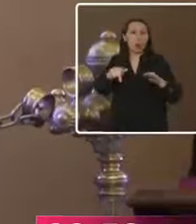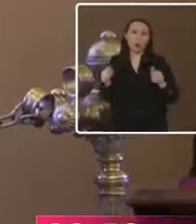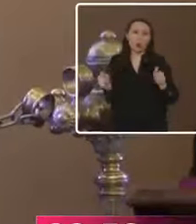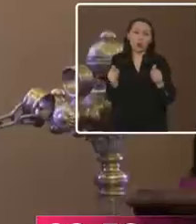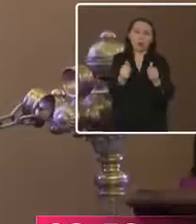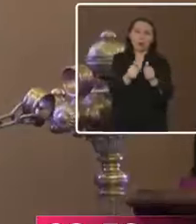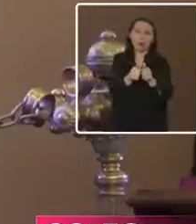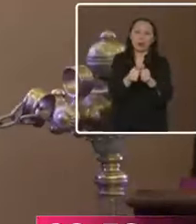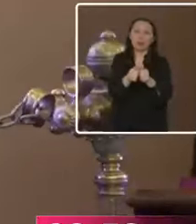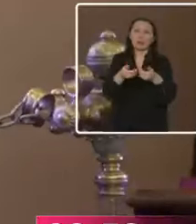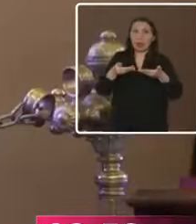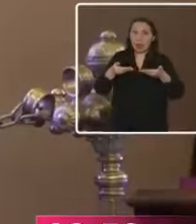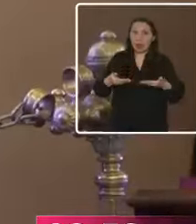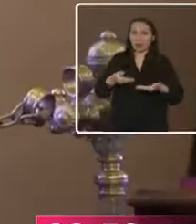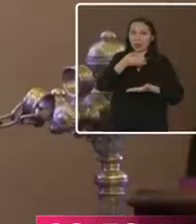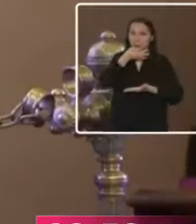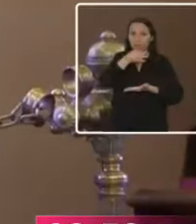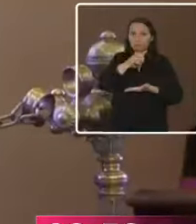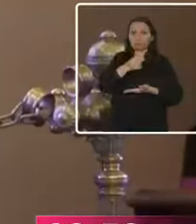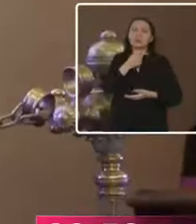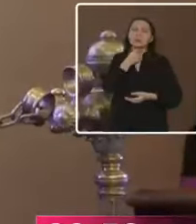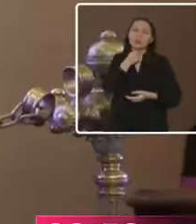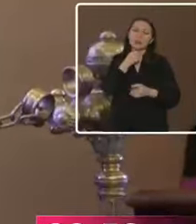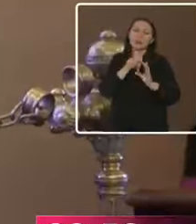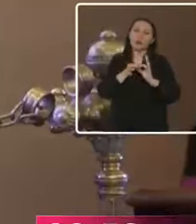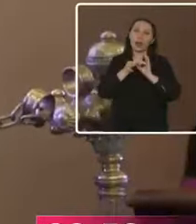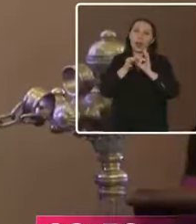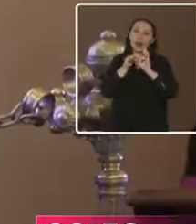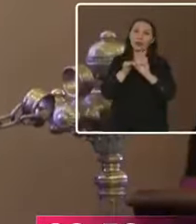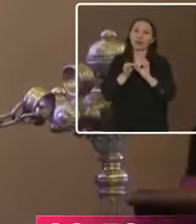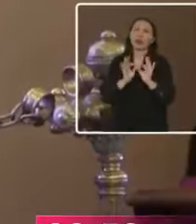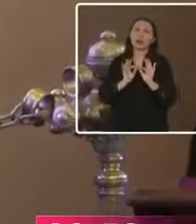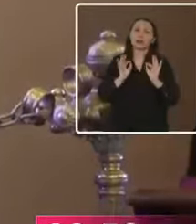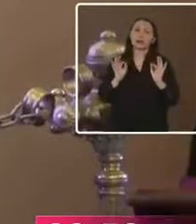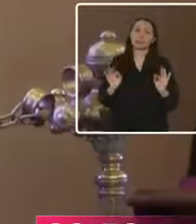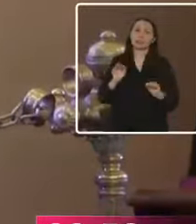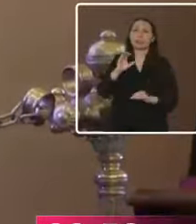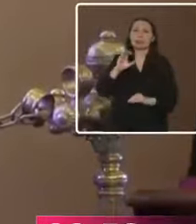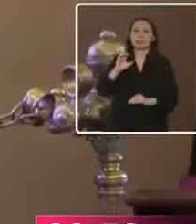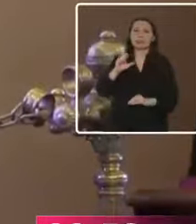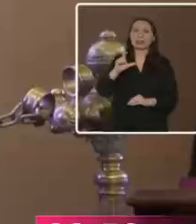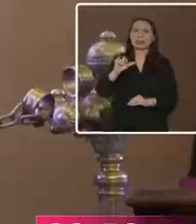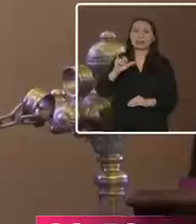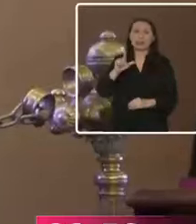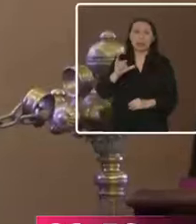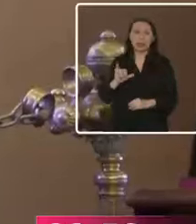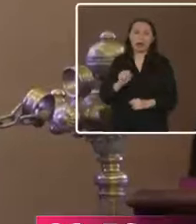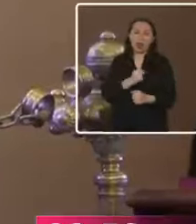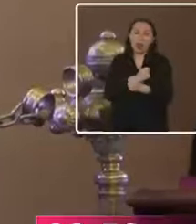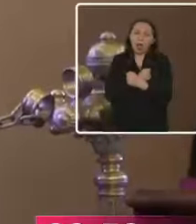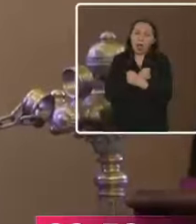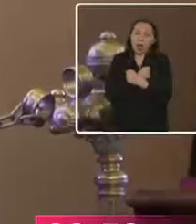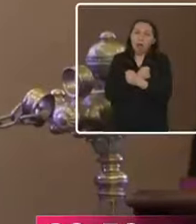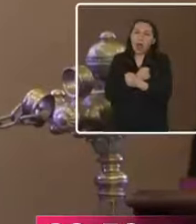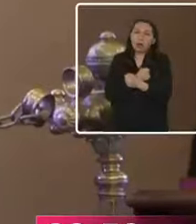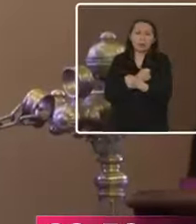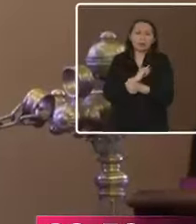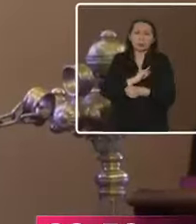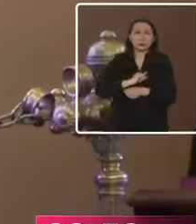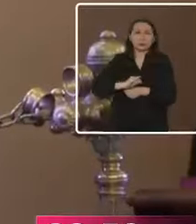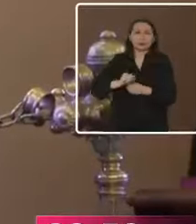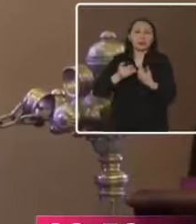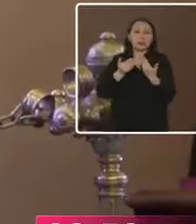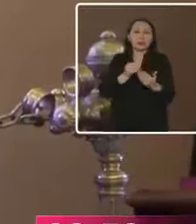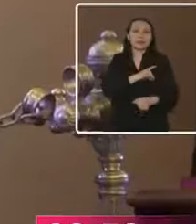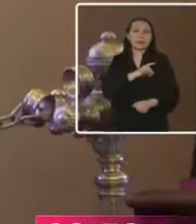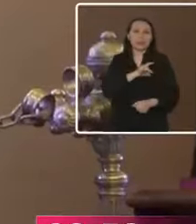acompañan. Y desde esta tribuna quiero agradecer especialmente a Cecilia por el amor infinito a